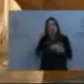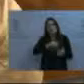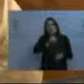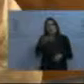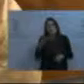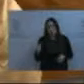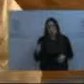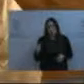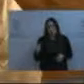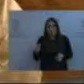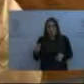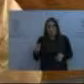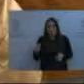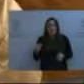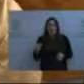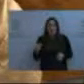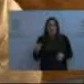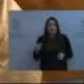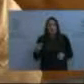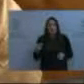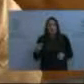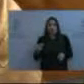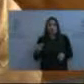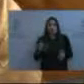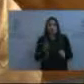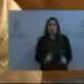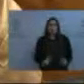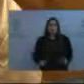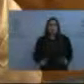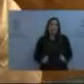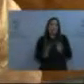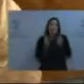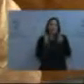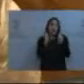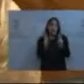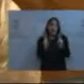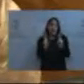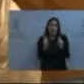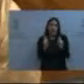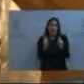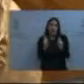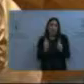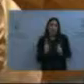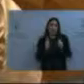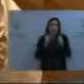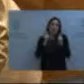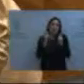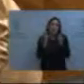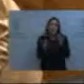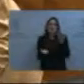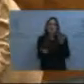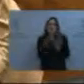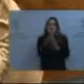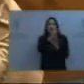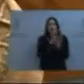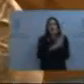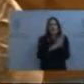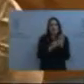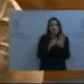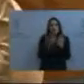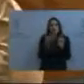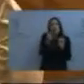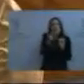euros, que la adjudicación contemplará criterios diferentes a solo el precio, con lo